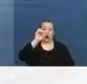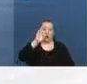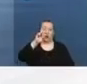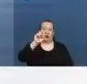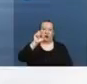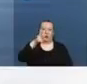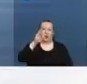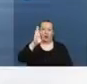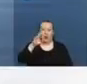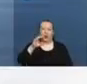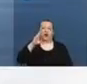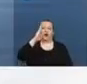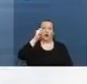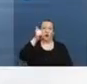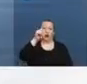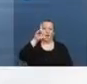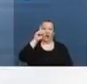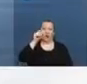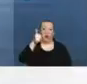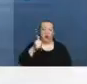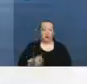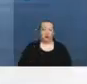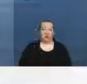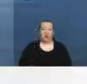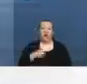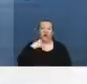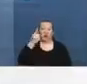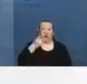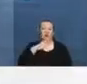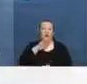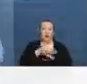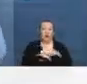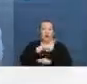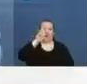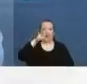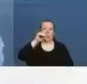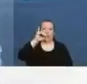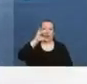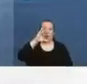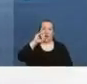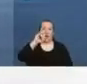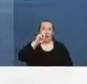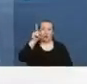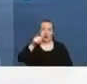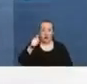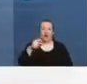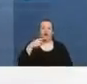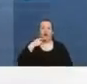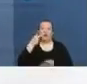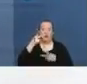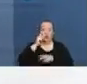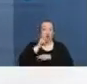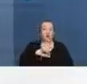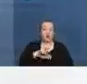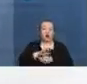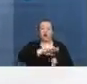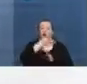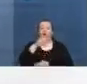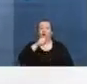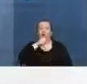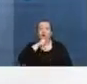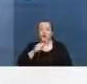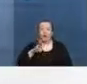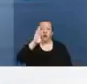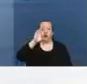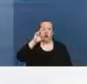es por esto debería ser preso del fiscal bueno se murió trujillo sino trujillo debió caerse se